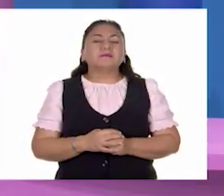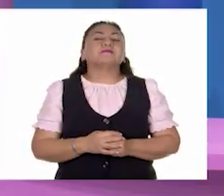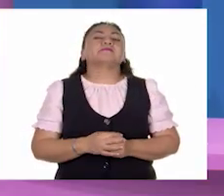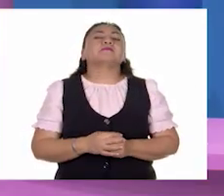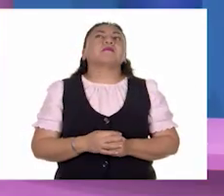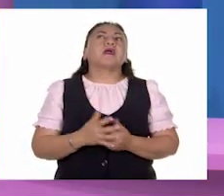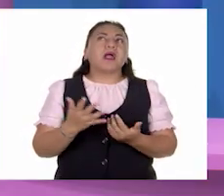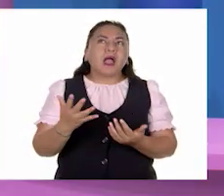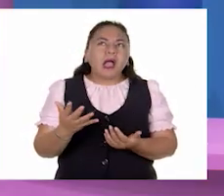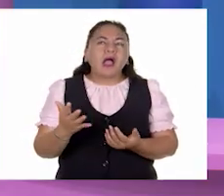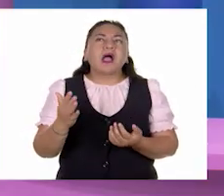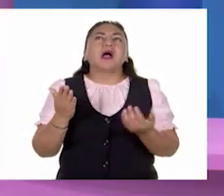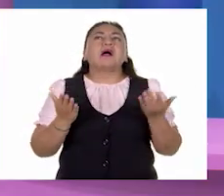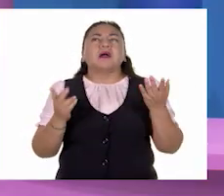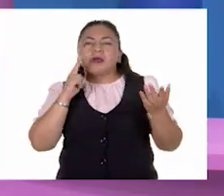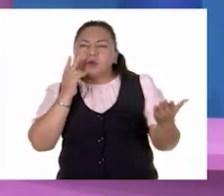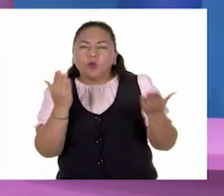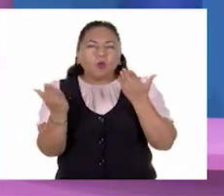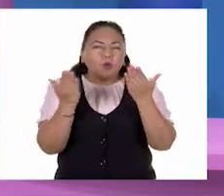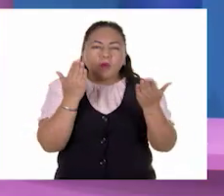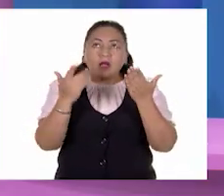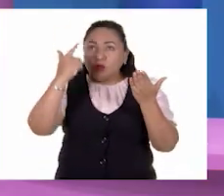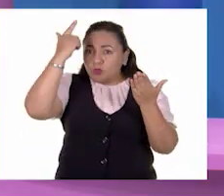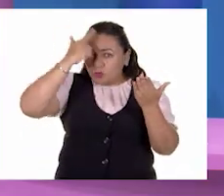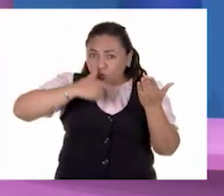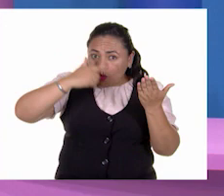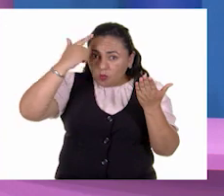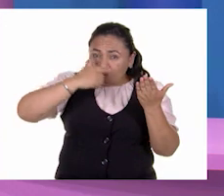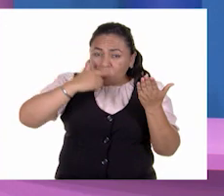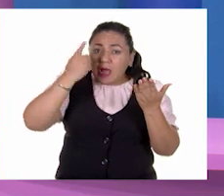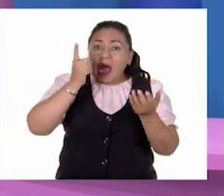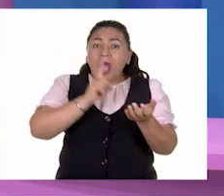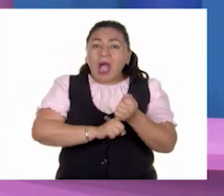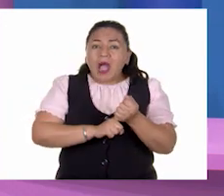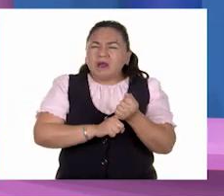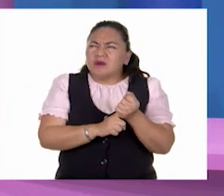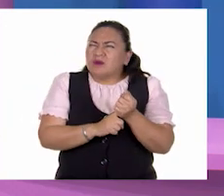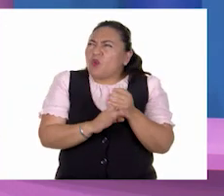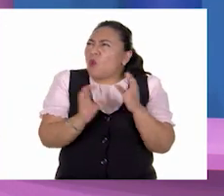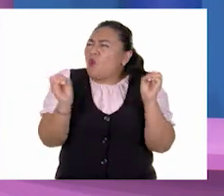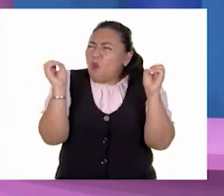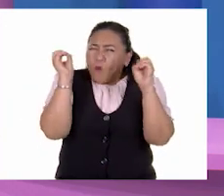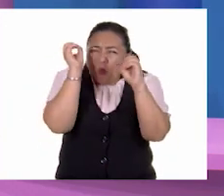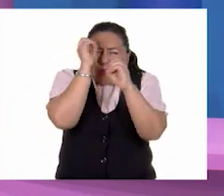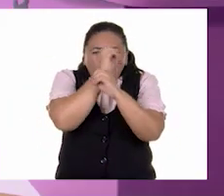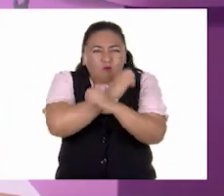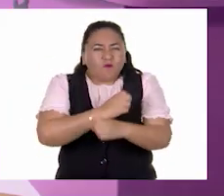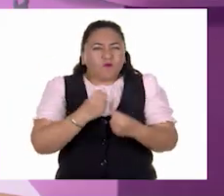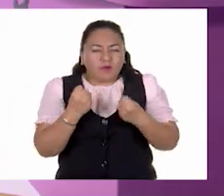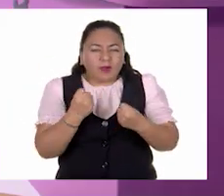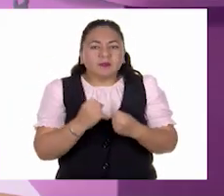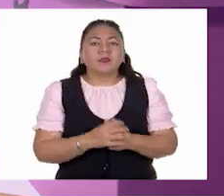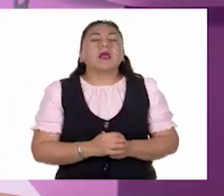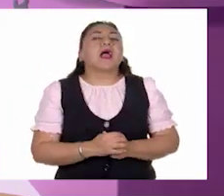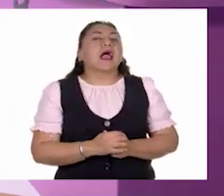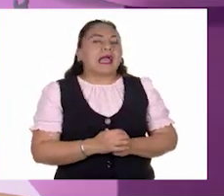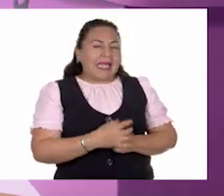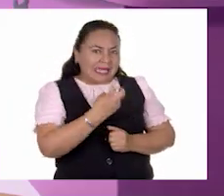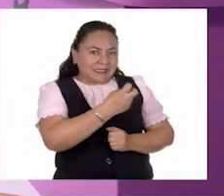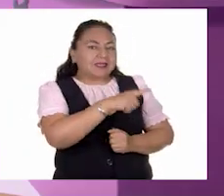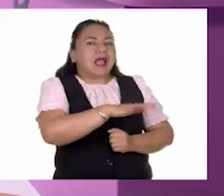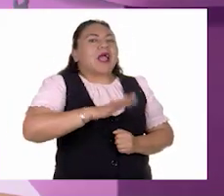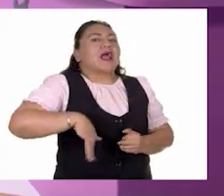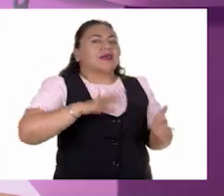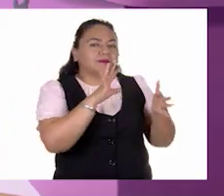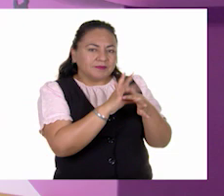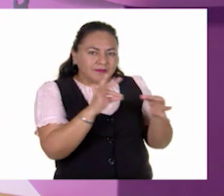eso hace esa comparación, para decirnos que la noche era extremadamente oscura. Acabas precisamente de mencionar uno de